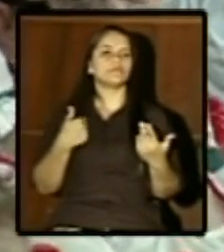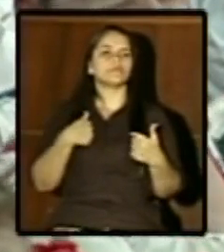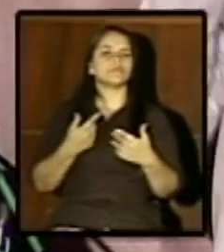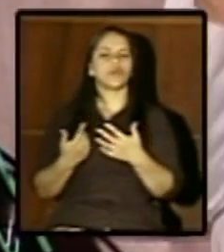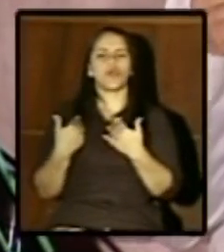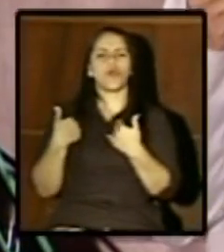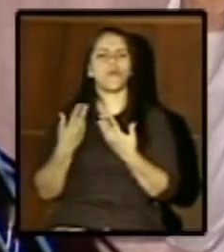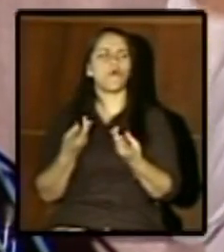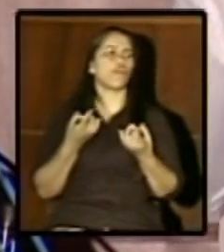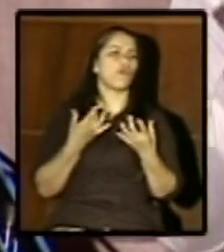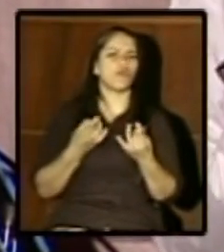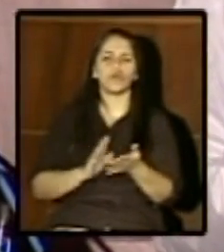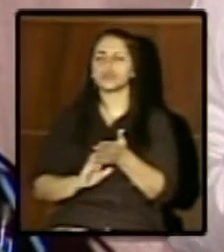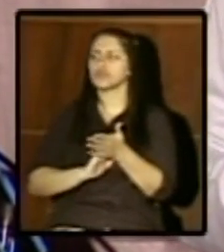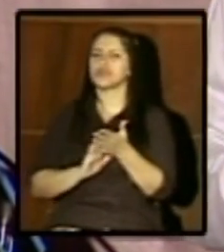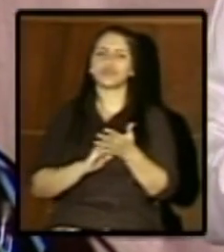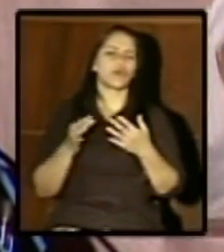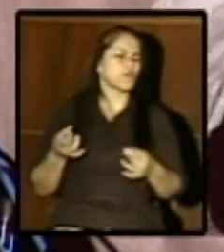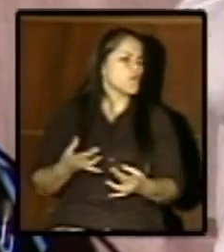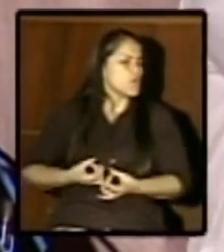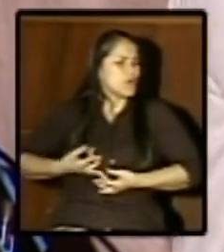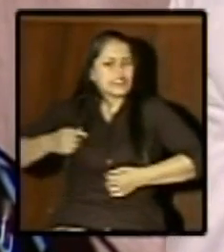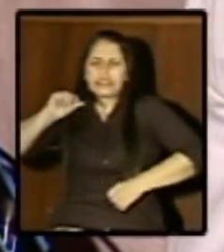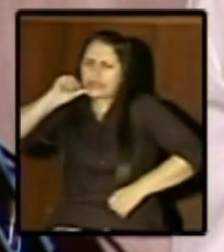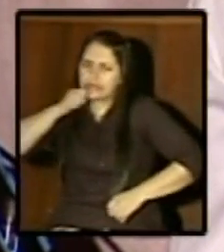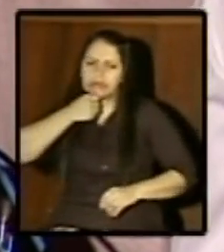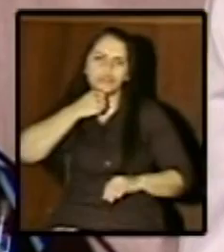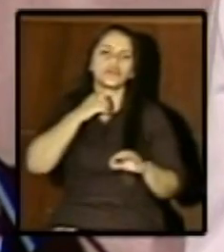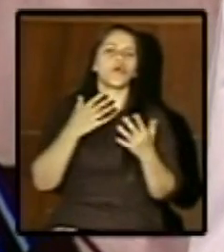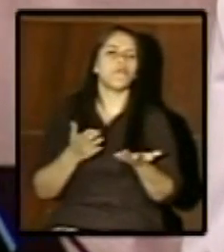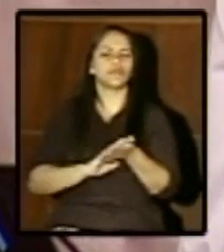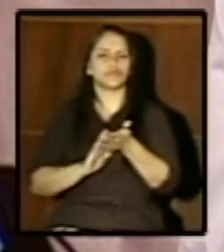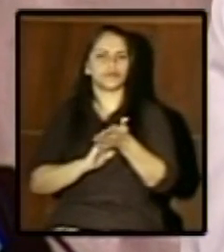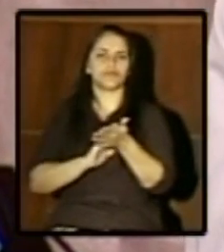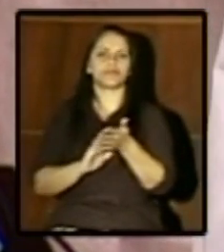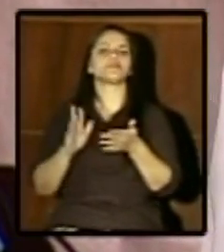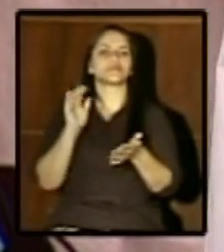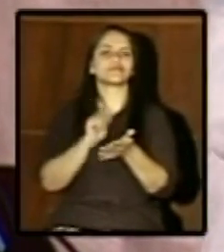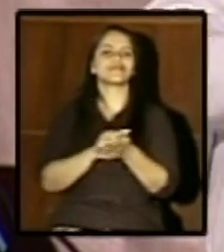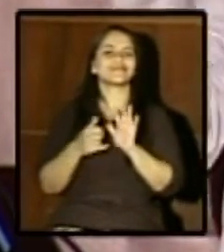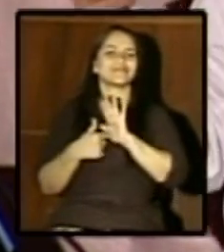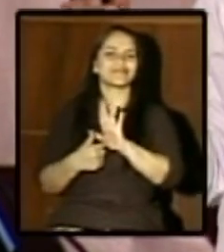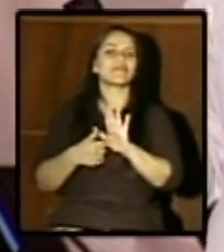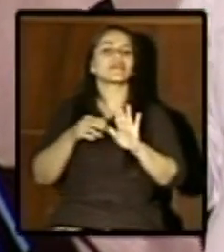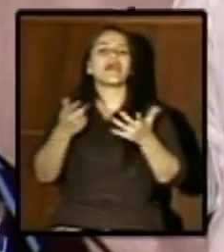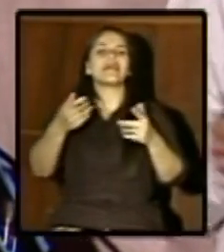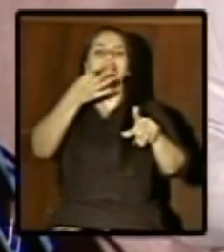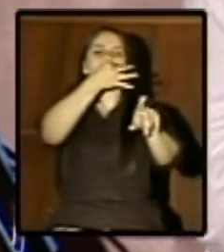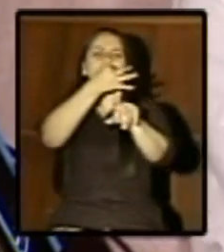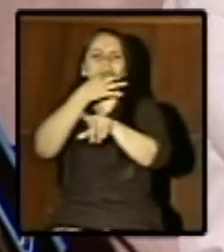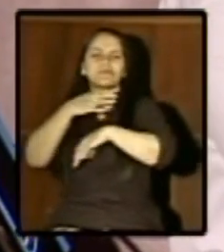sea, es el punto en el que simplemente lo que queremos es buscar que el paciente se le mejore el dolor, que por lo menos no sienta tanto dolor. Ahí